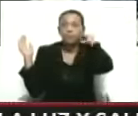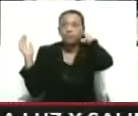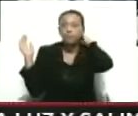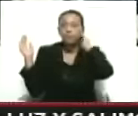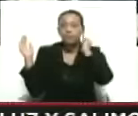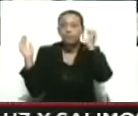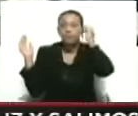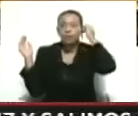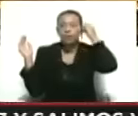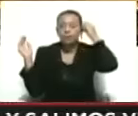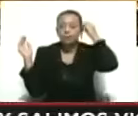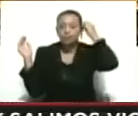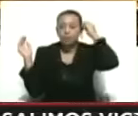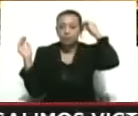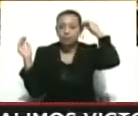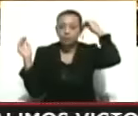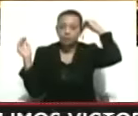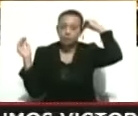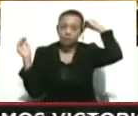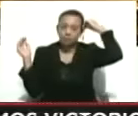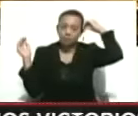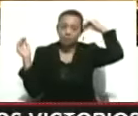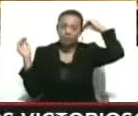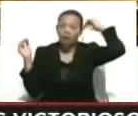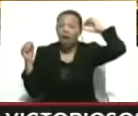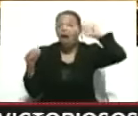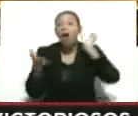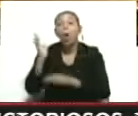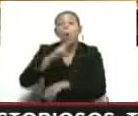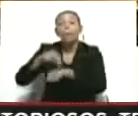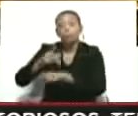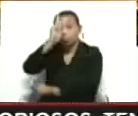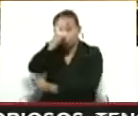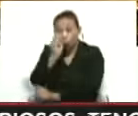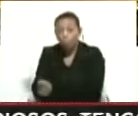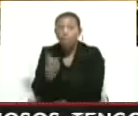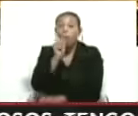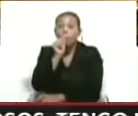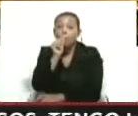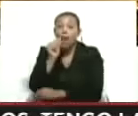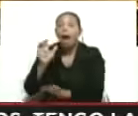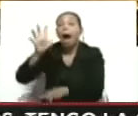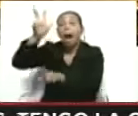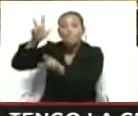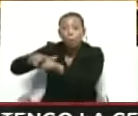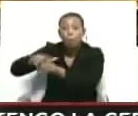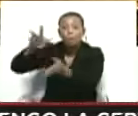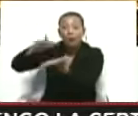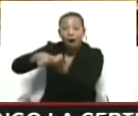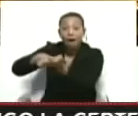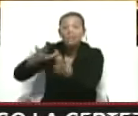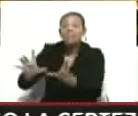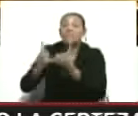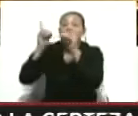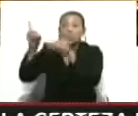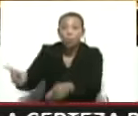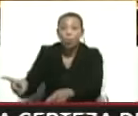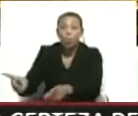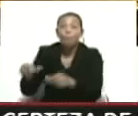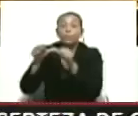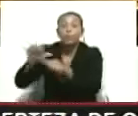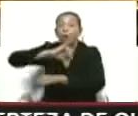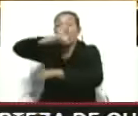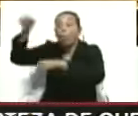Gracias, diputados y diputadas. Las honorables diputadas y los honorables diputados que estén por aprobar la designación del